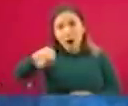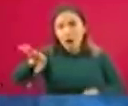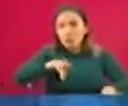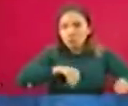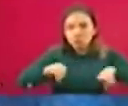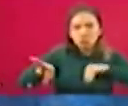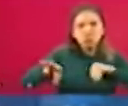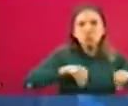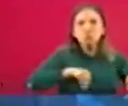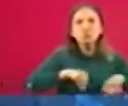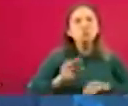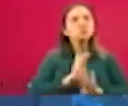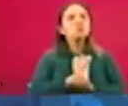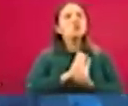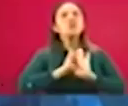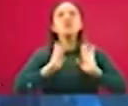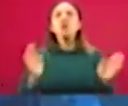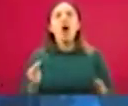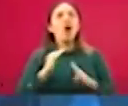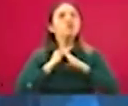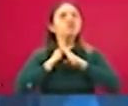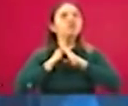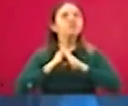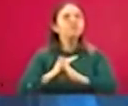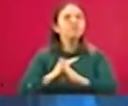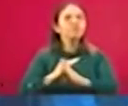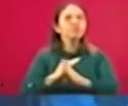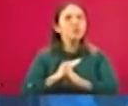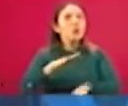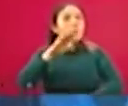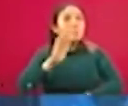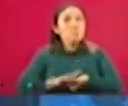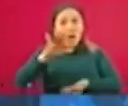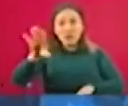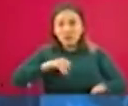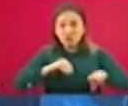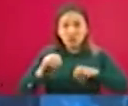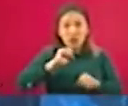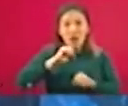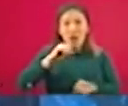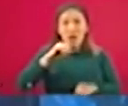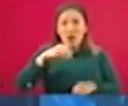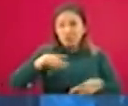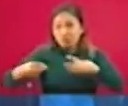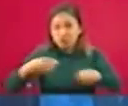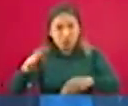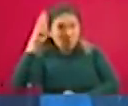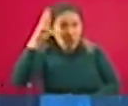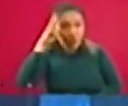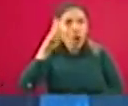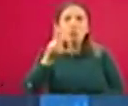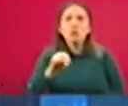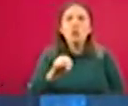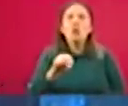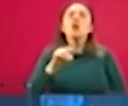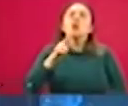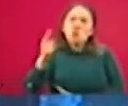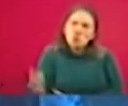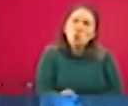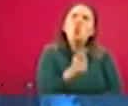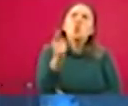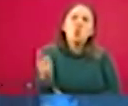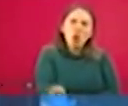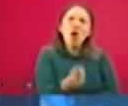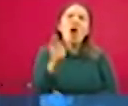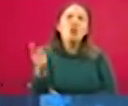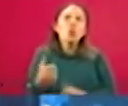Vigilancia Epidemiológica, hacer las dictaminaciones. Y estas son ratificadas o revisadas